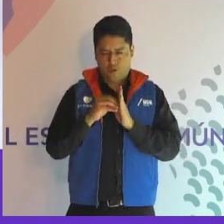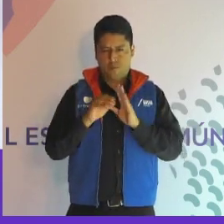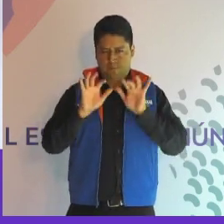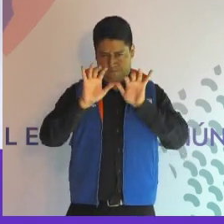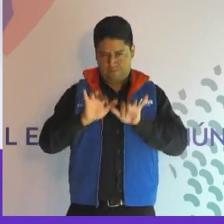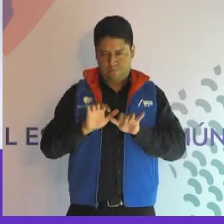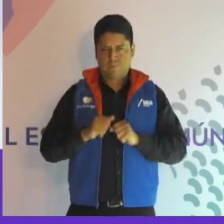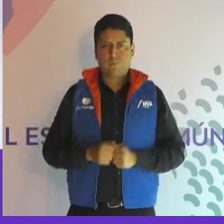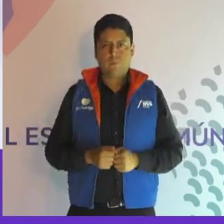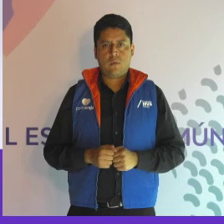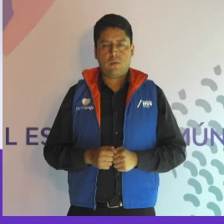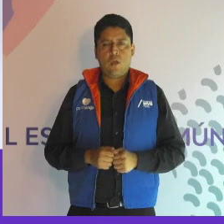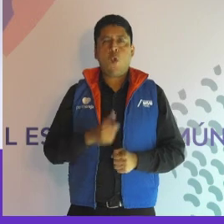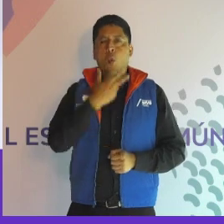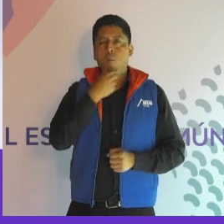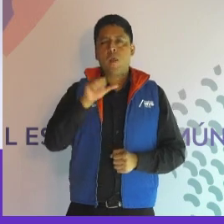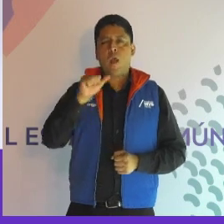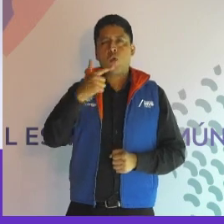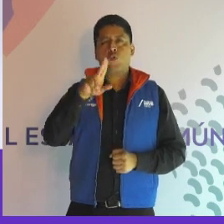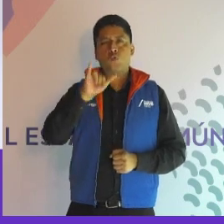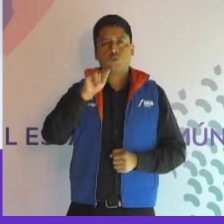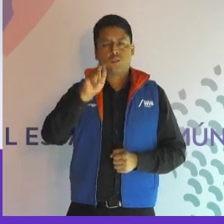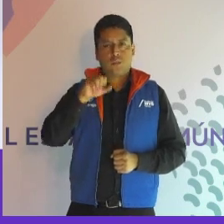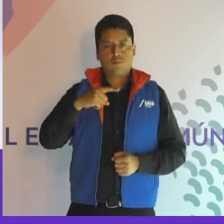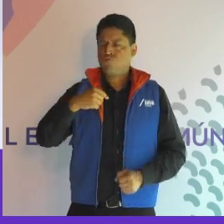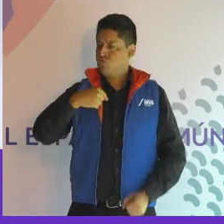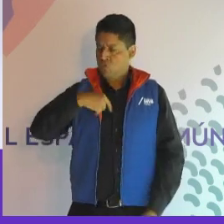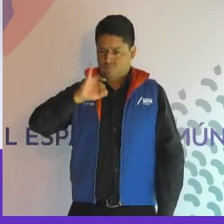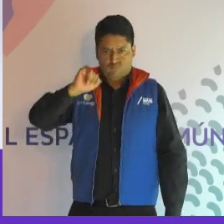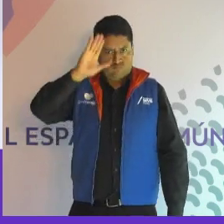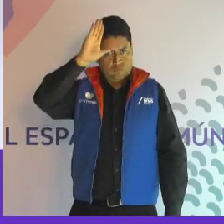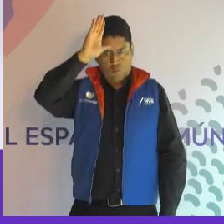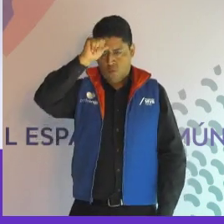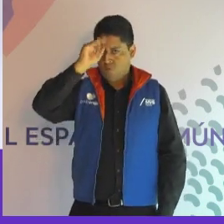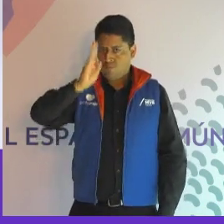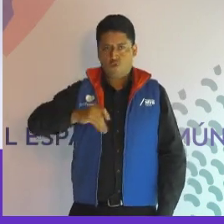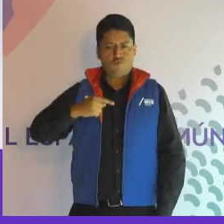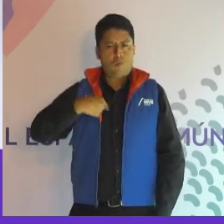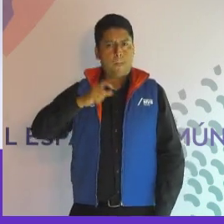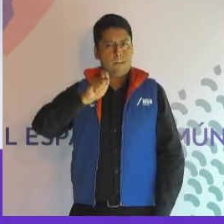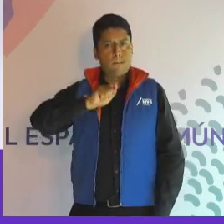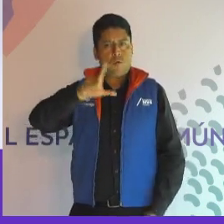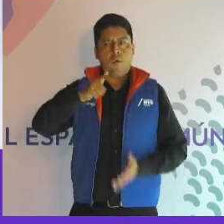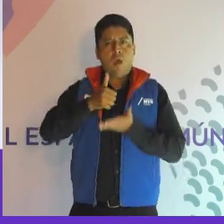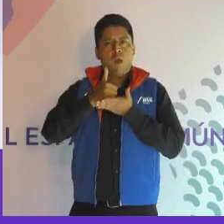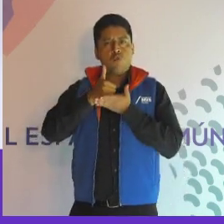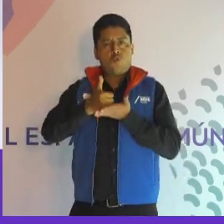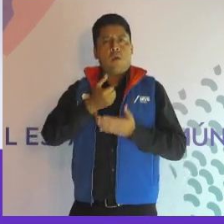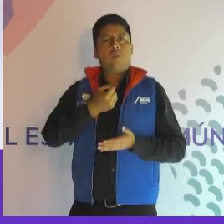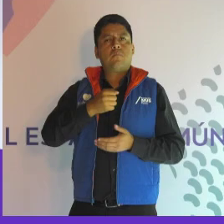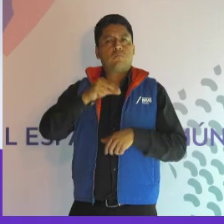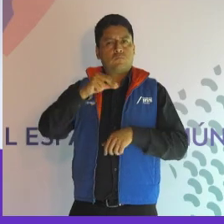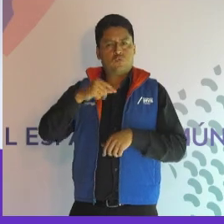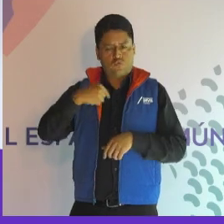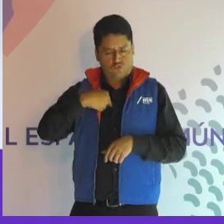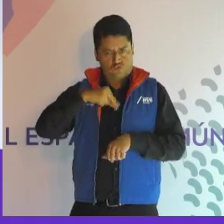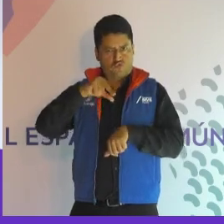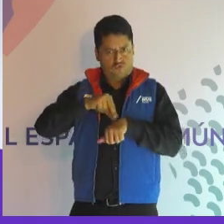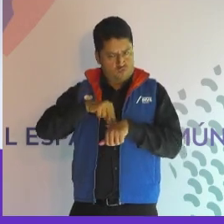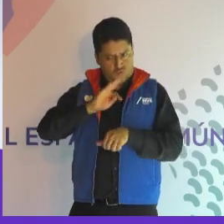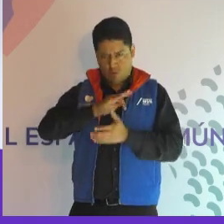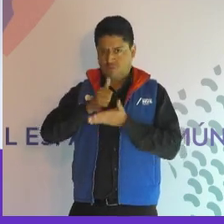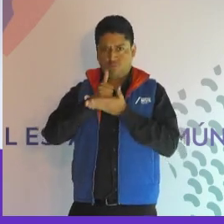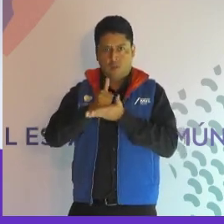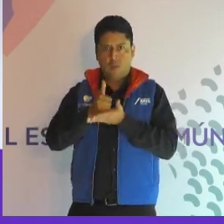se compromete a compartir y servirle a la sociedad como profesional de la salud y ciudadano. Mi compromiso con